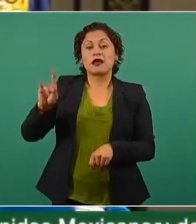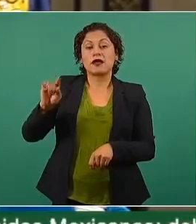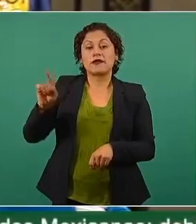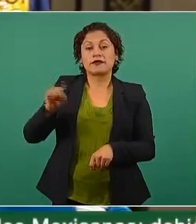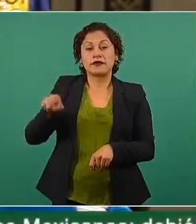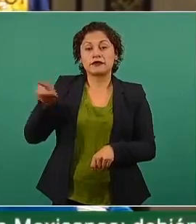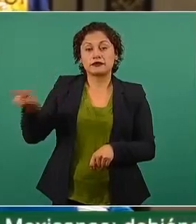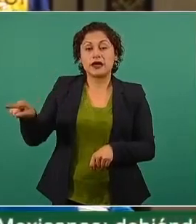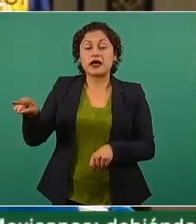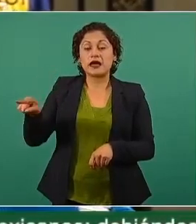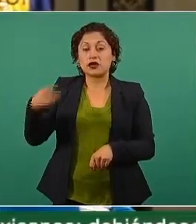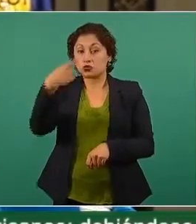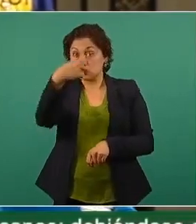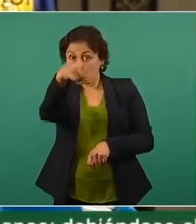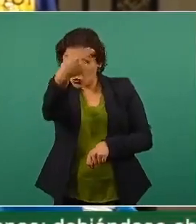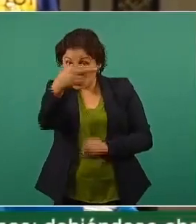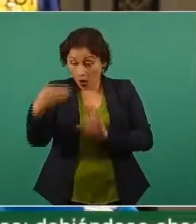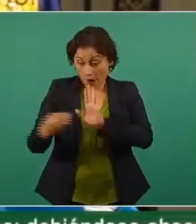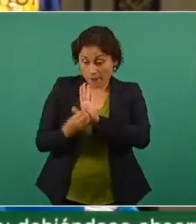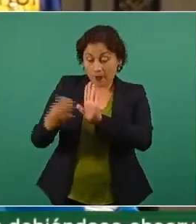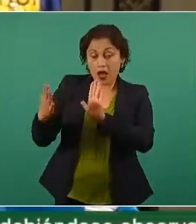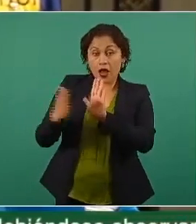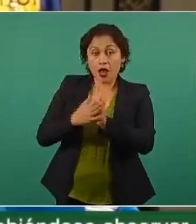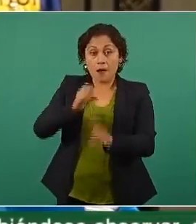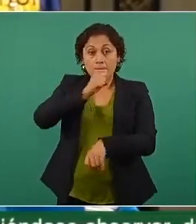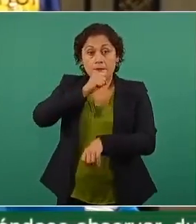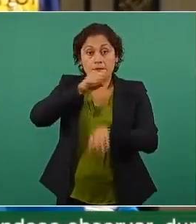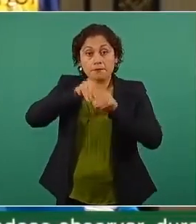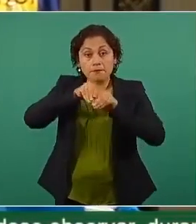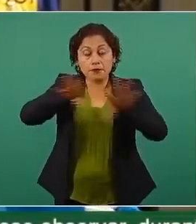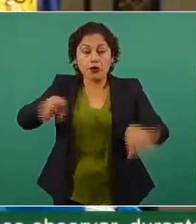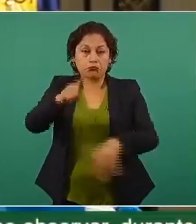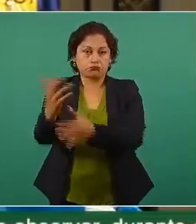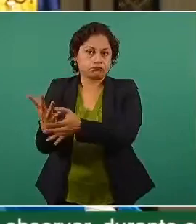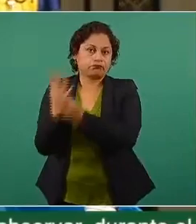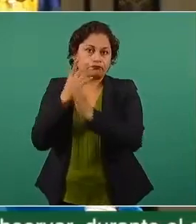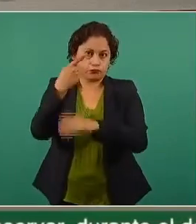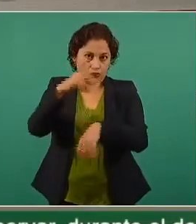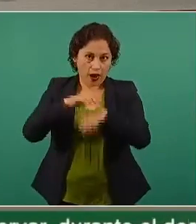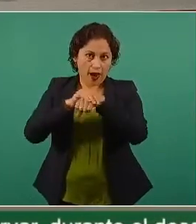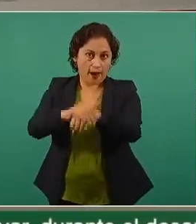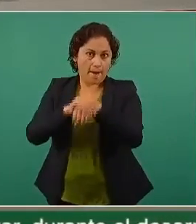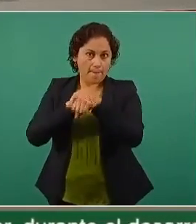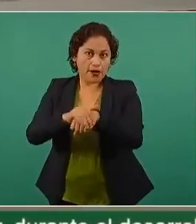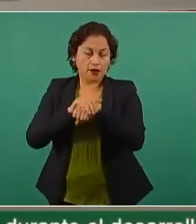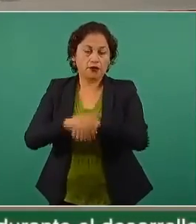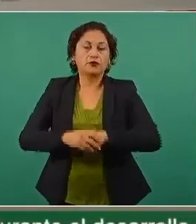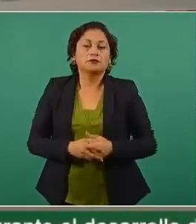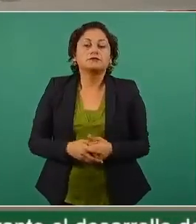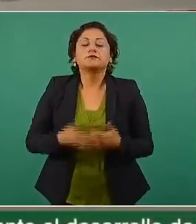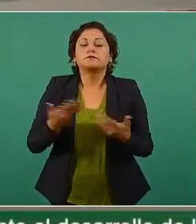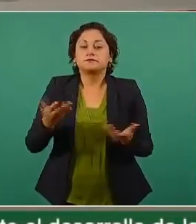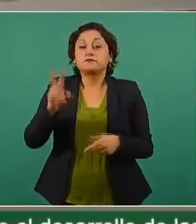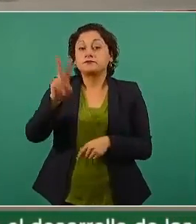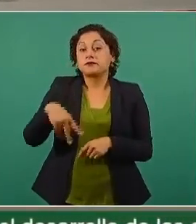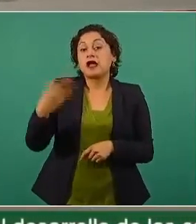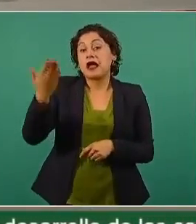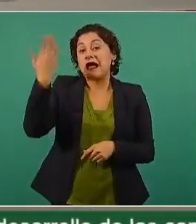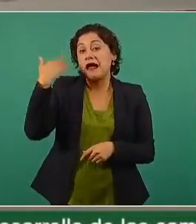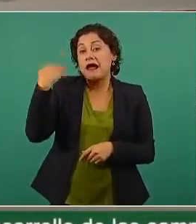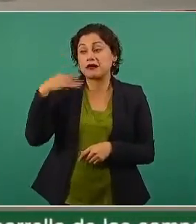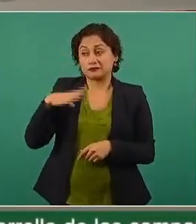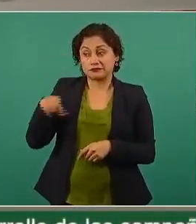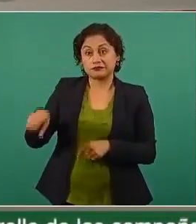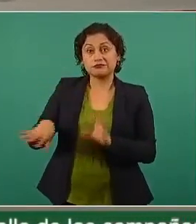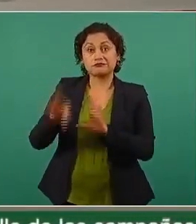suyo haciendo campaña pública. Incluso anteriormente hay una videograbación en